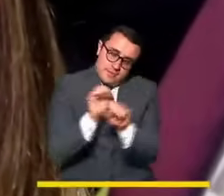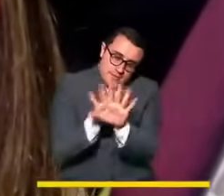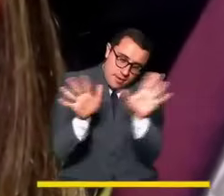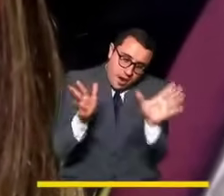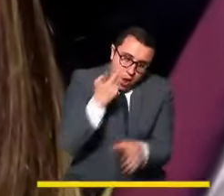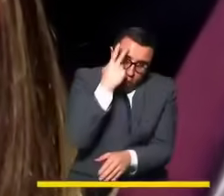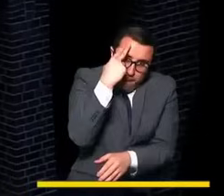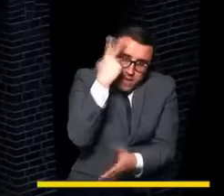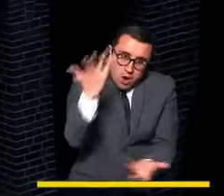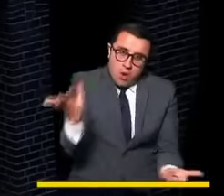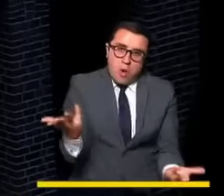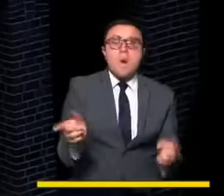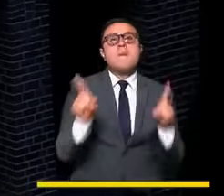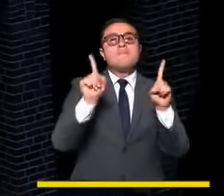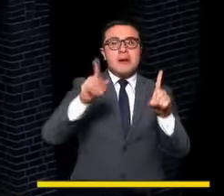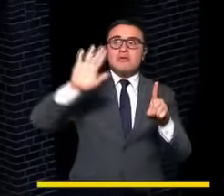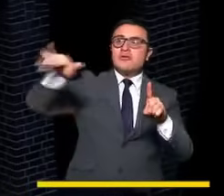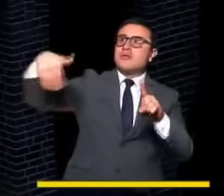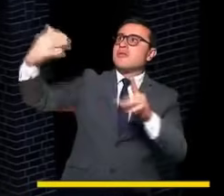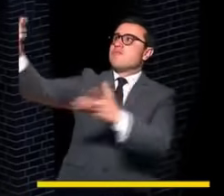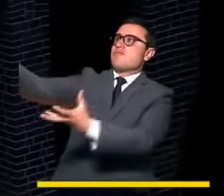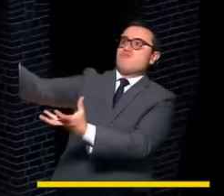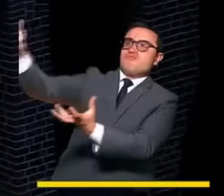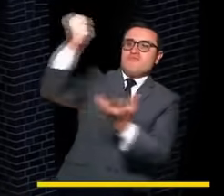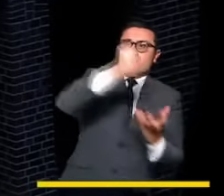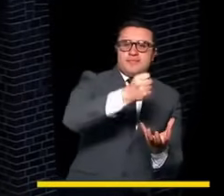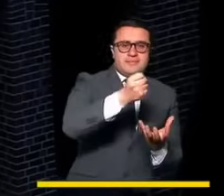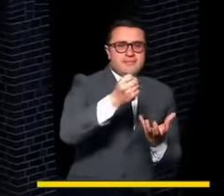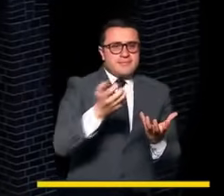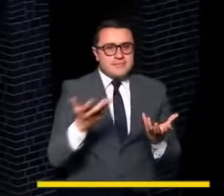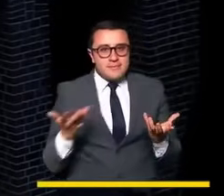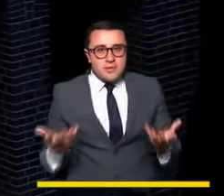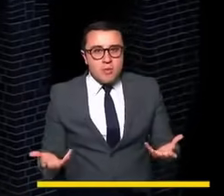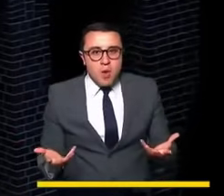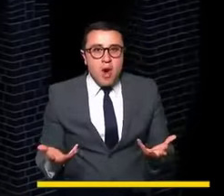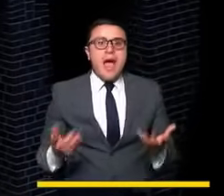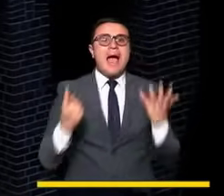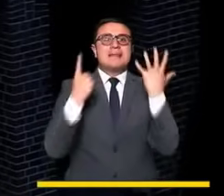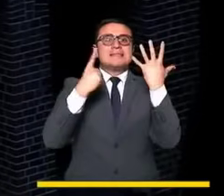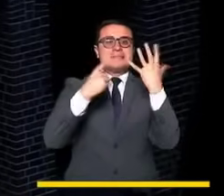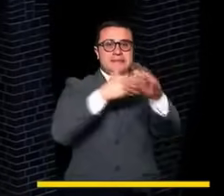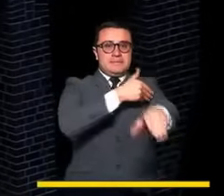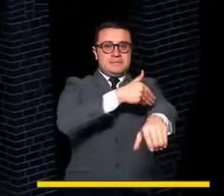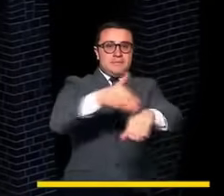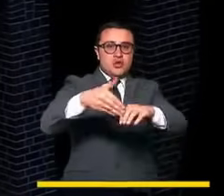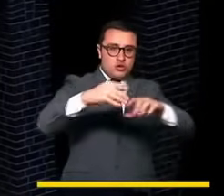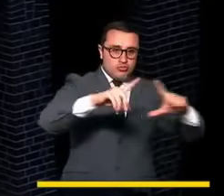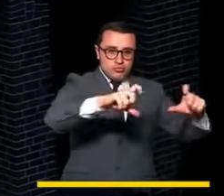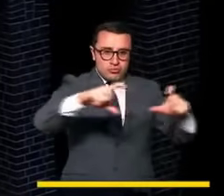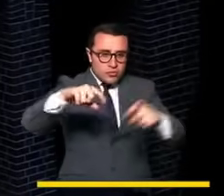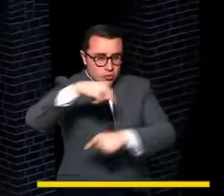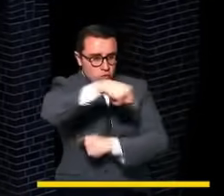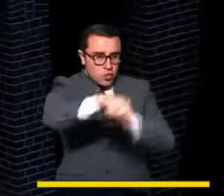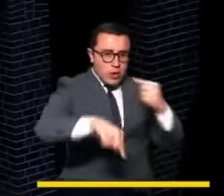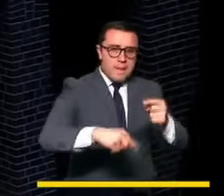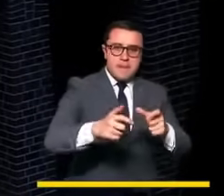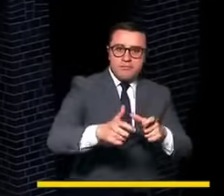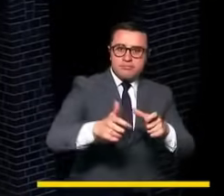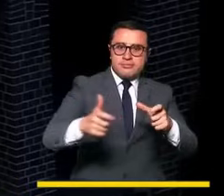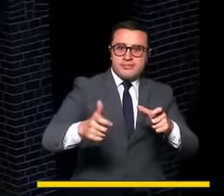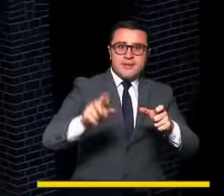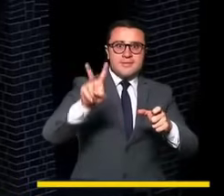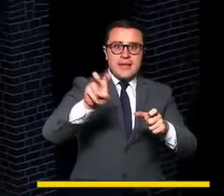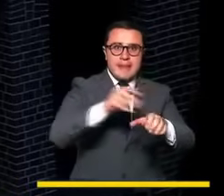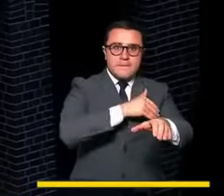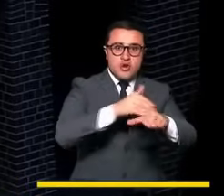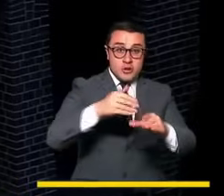importante, pero que tiene una retribución, y es que pasamos a 6 millones de turistas y ojalá 7, y la meta